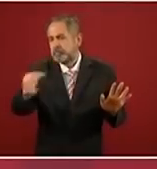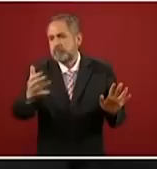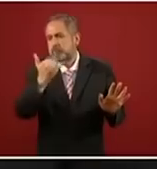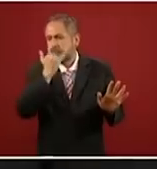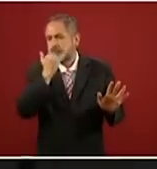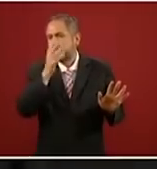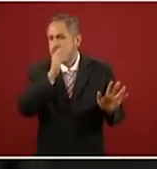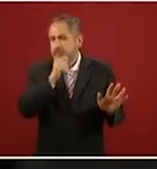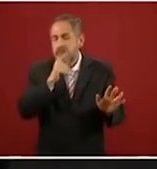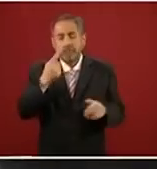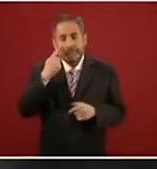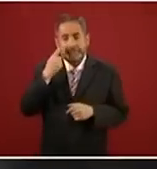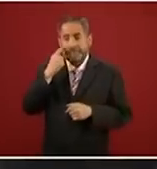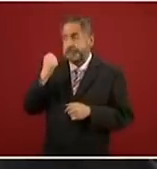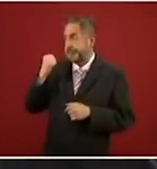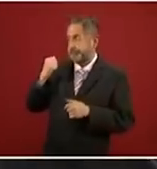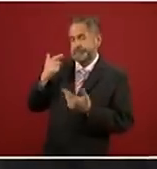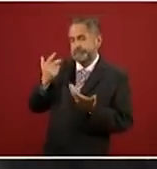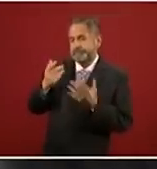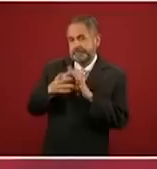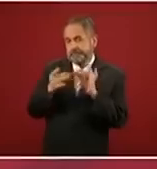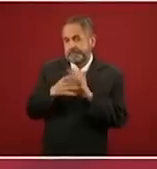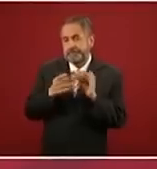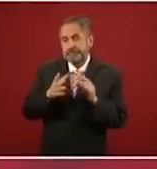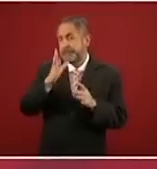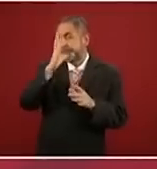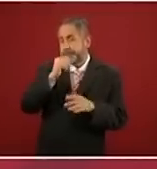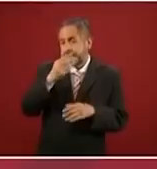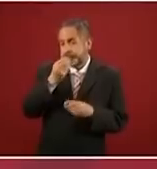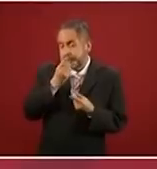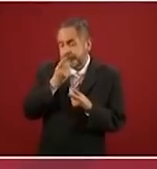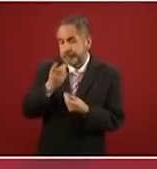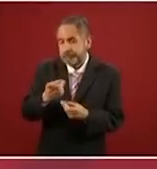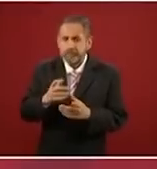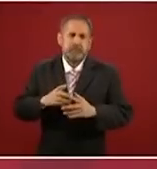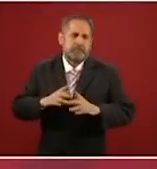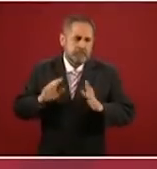fíjense que este no podemos